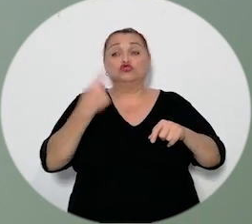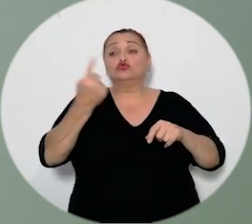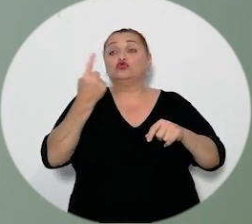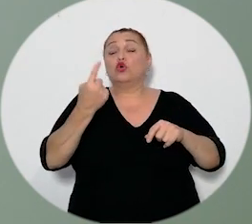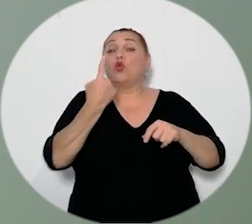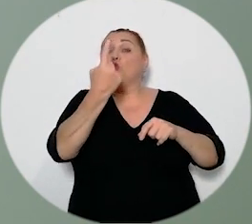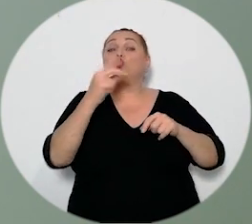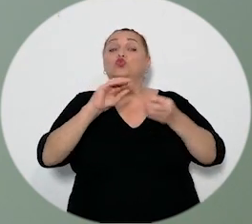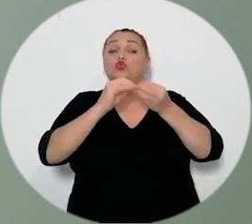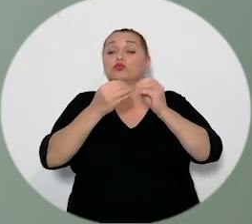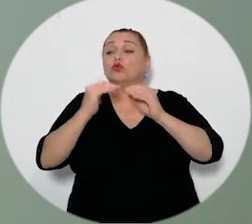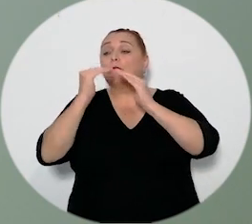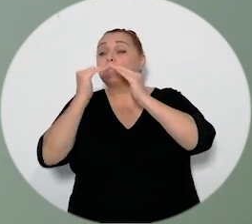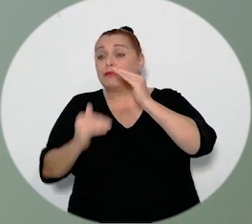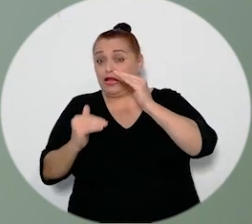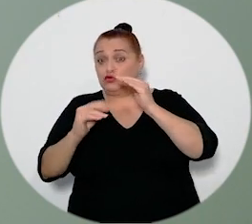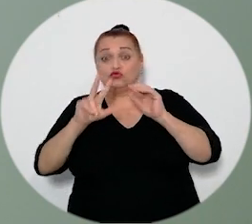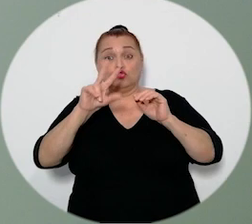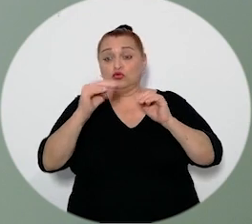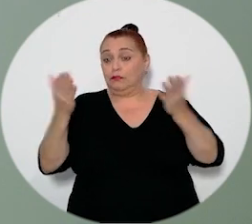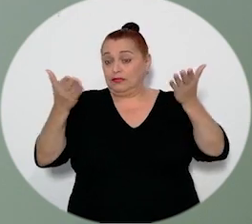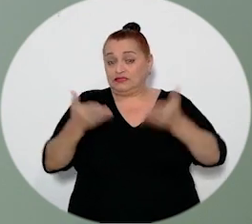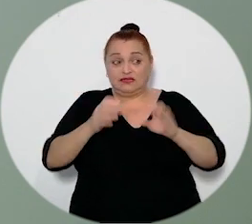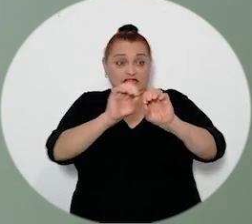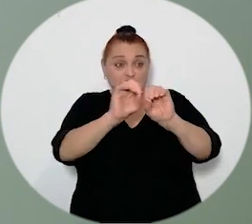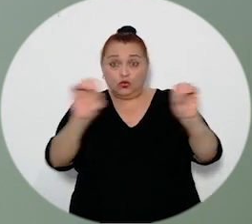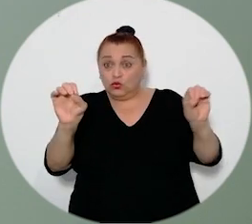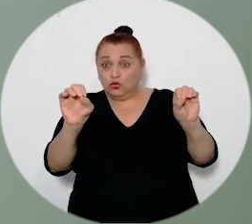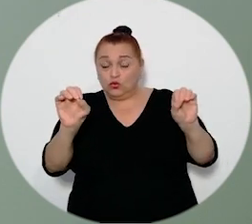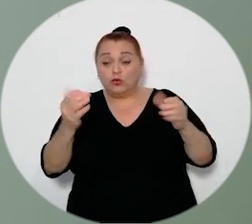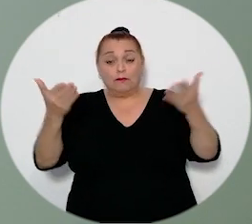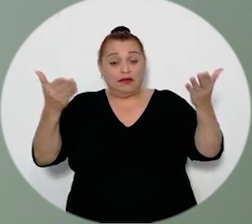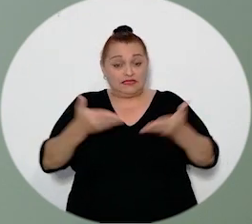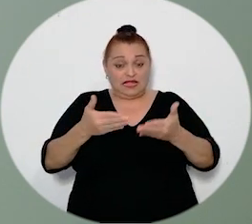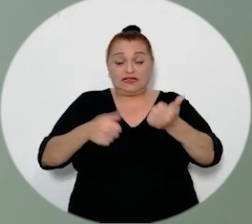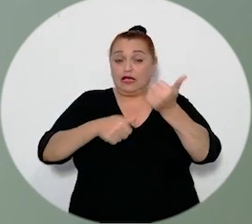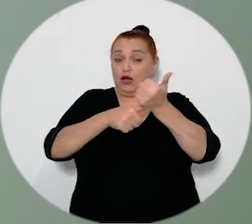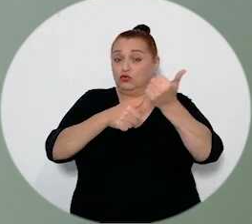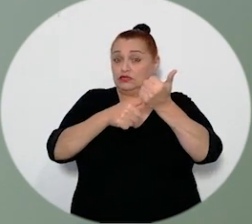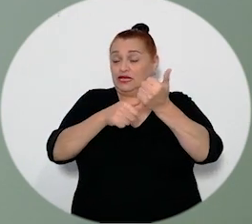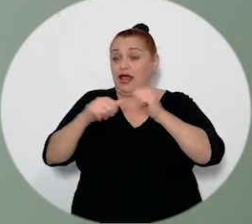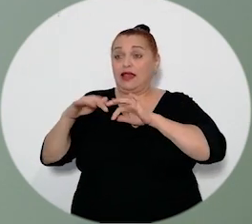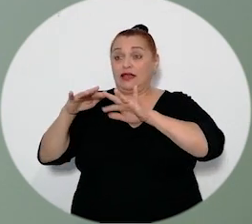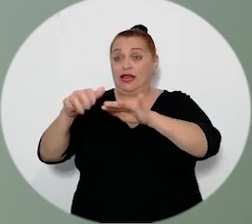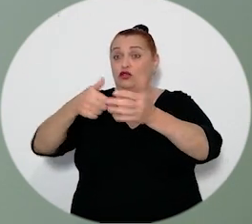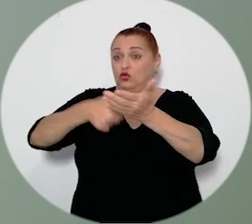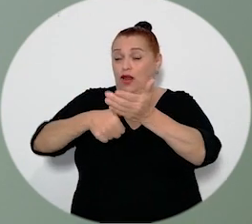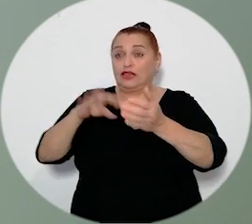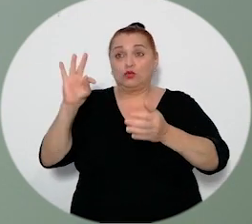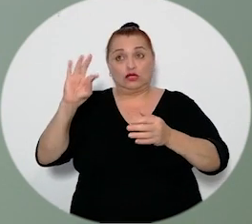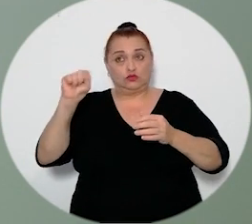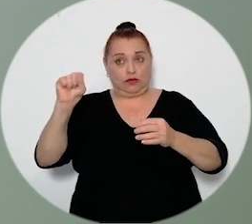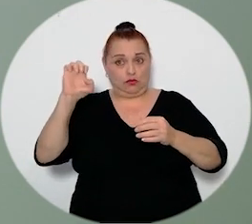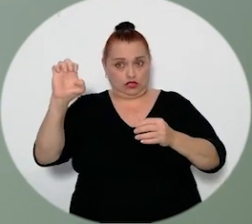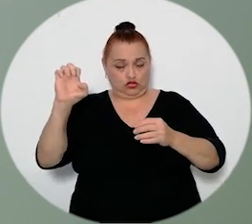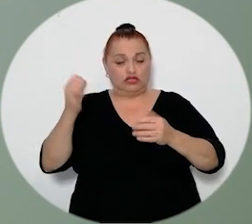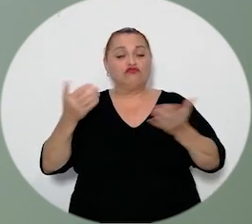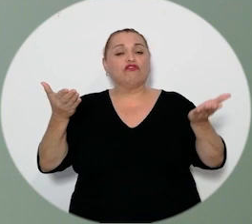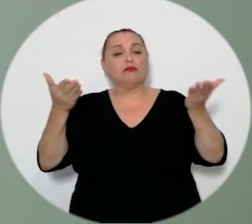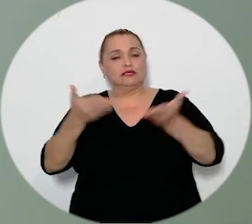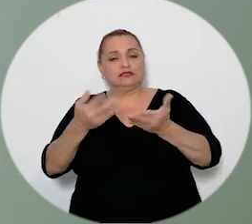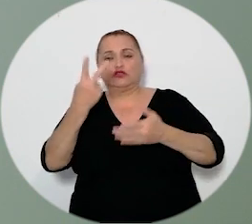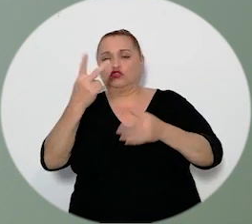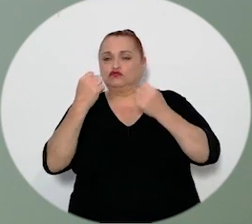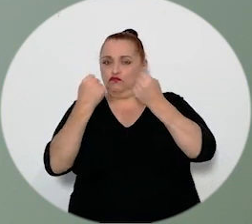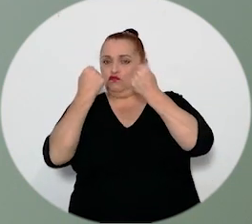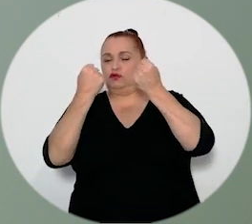los que concurra un número menor o no estando presente ninguno, se encuentre presente el auxiliar electoral del TSE y al menos estén representadas 2